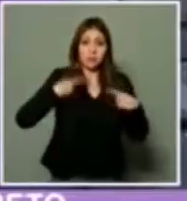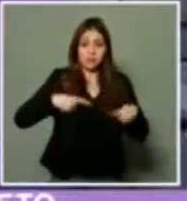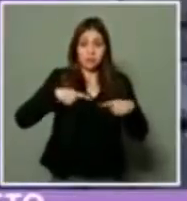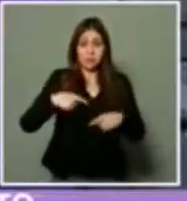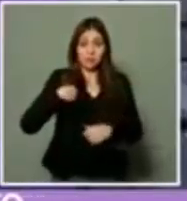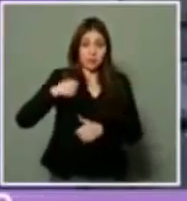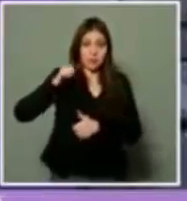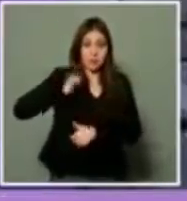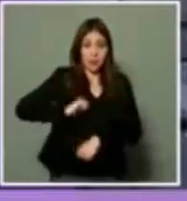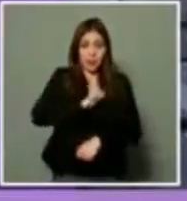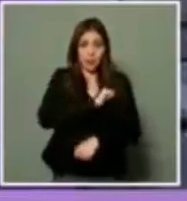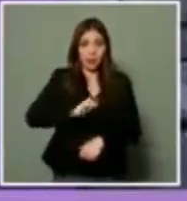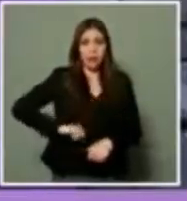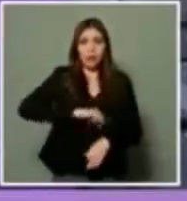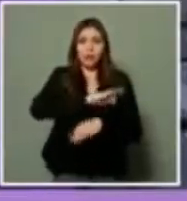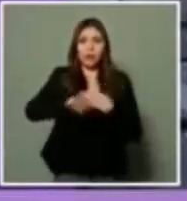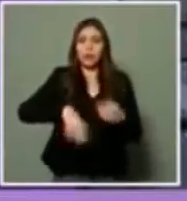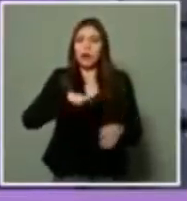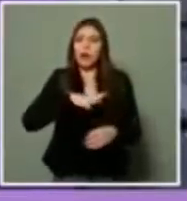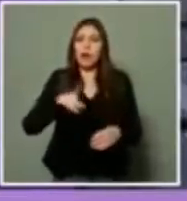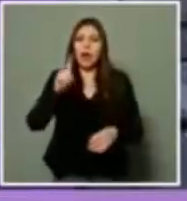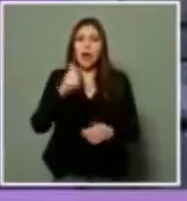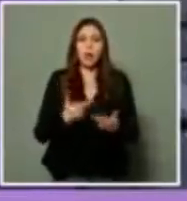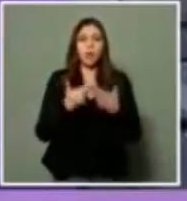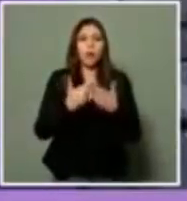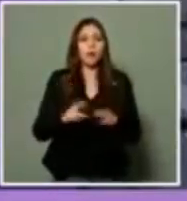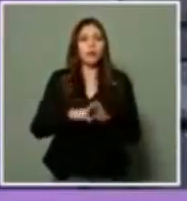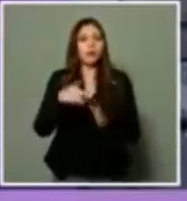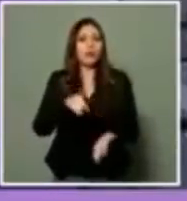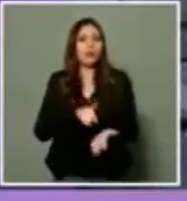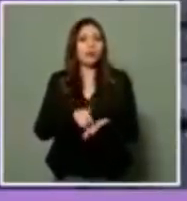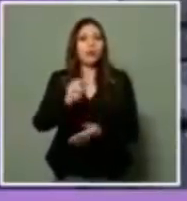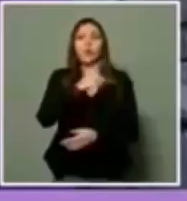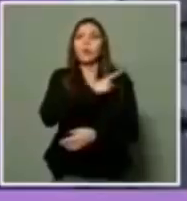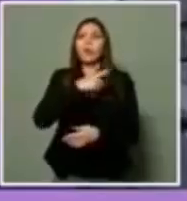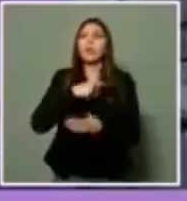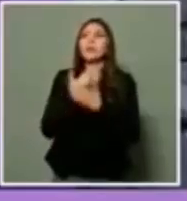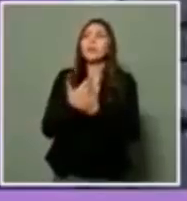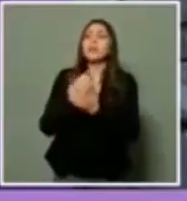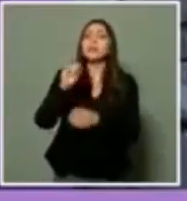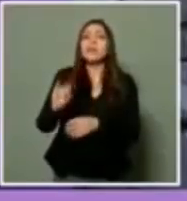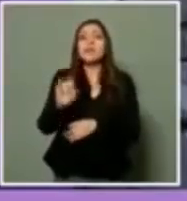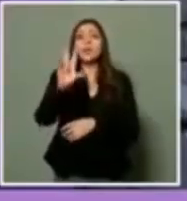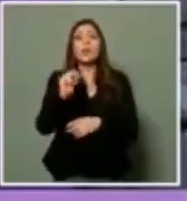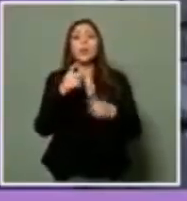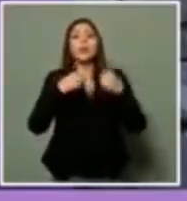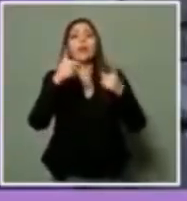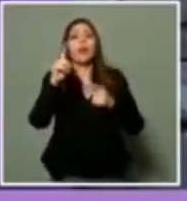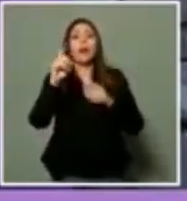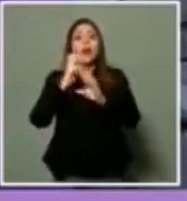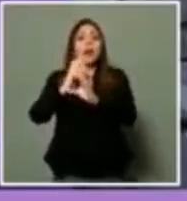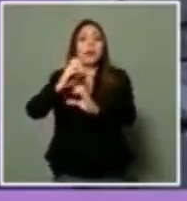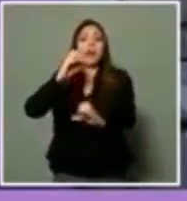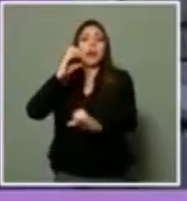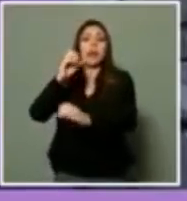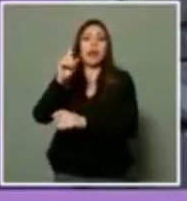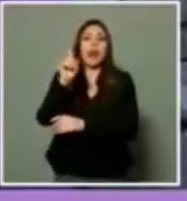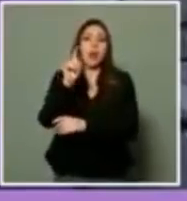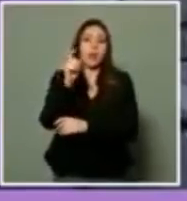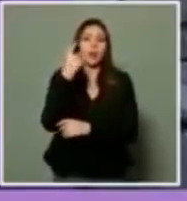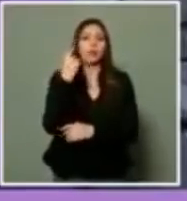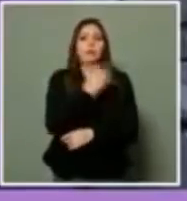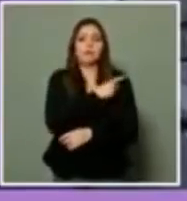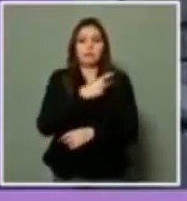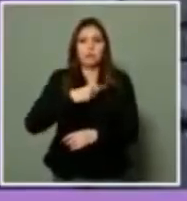las pipas como hoy se hace. Vamos a impulsar la auditoría ciudadana y la defensoría del agua y